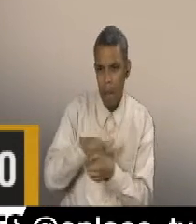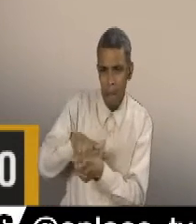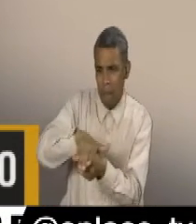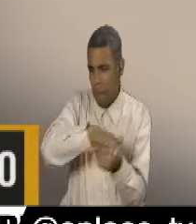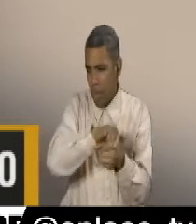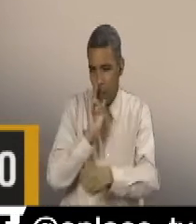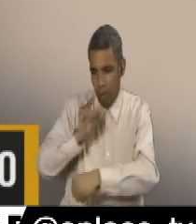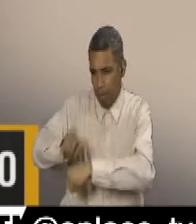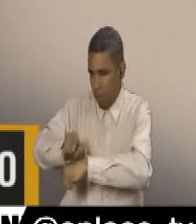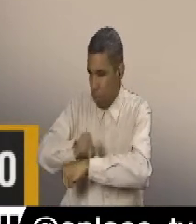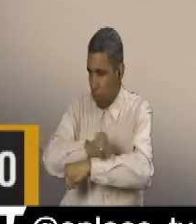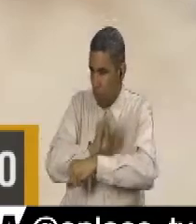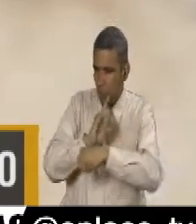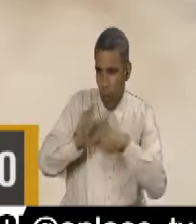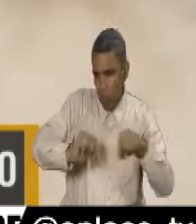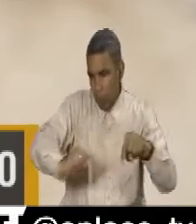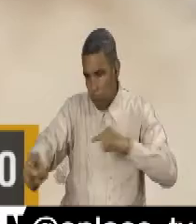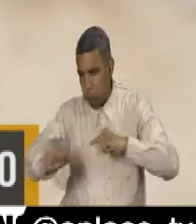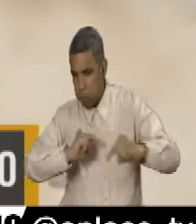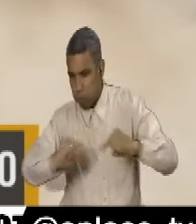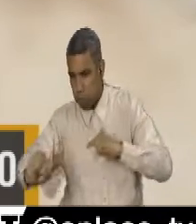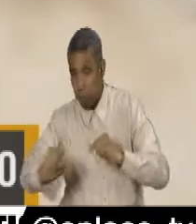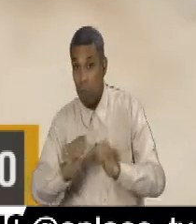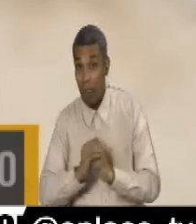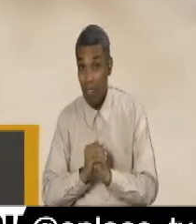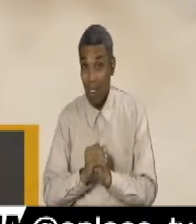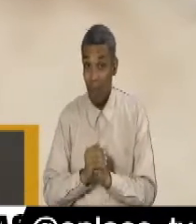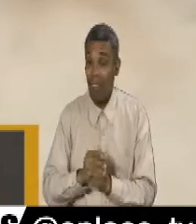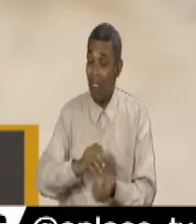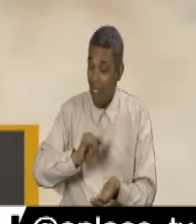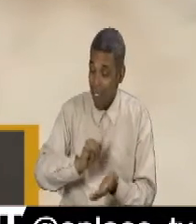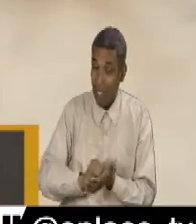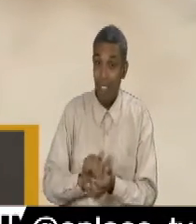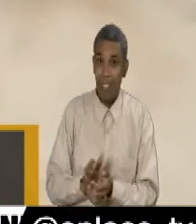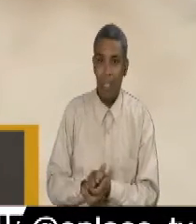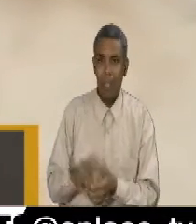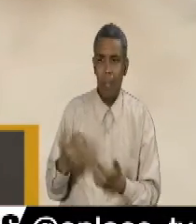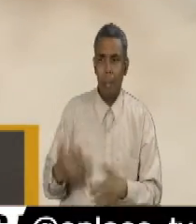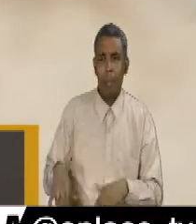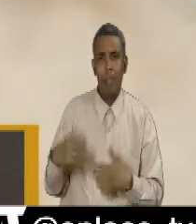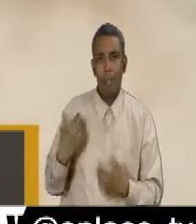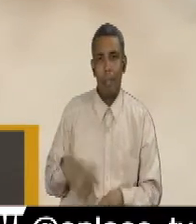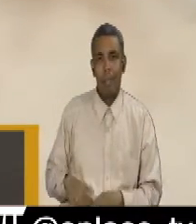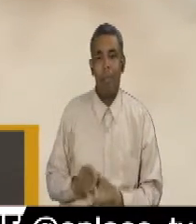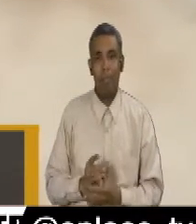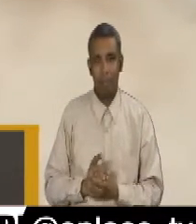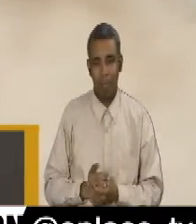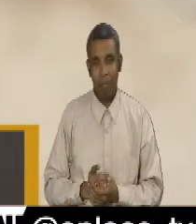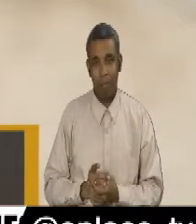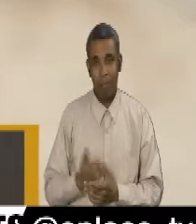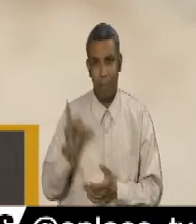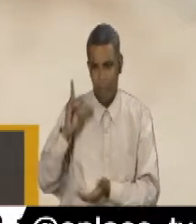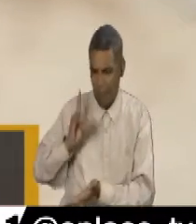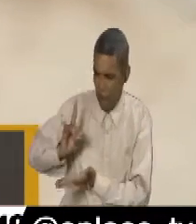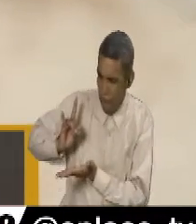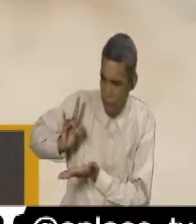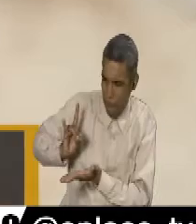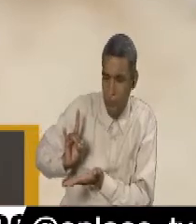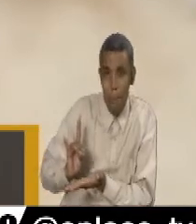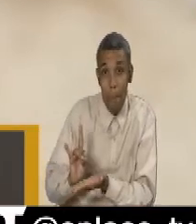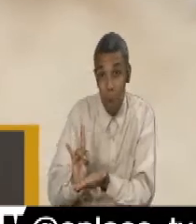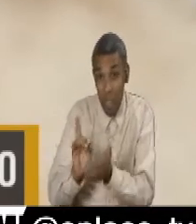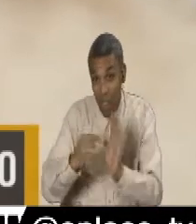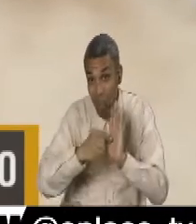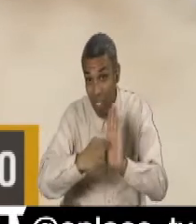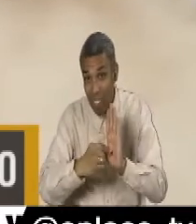y vigilancia de obra. Como un modelo de seguimiento para todos los proyectos que se van a ejecutar en el